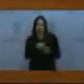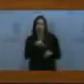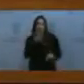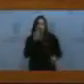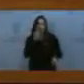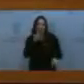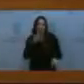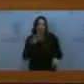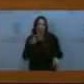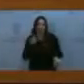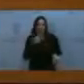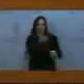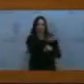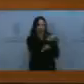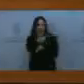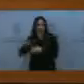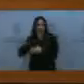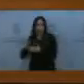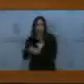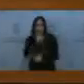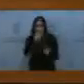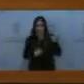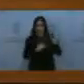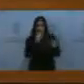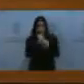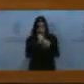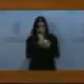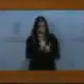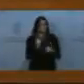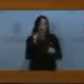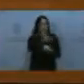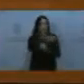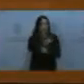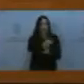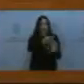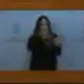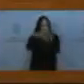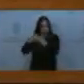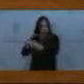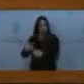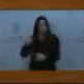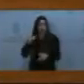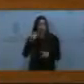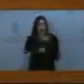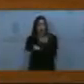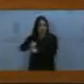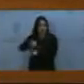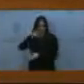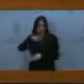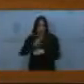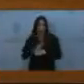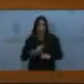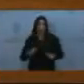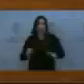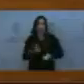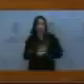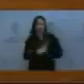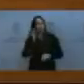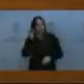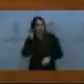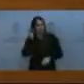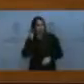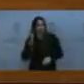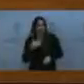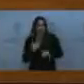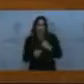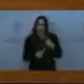a todos, a los trabajadores, a los grupos y a esta Junta General. La consejera lo podía haber hecho